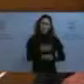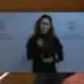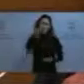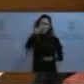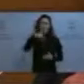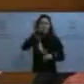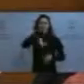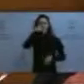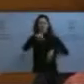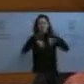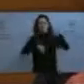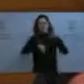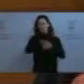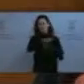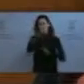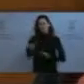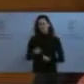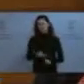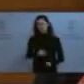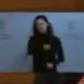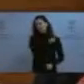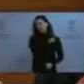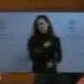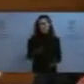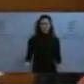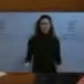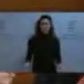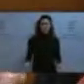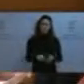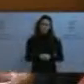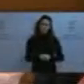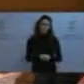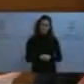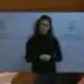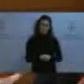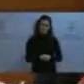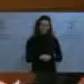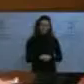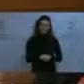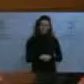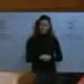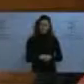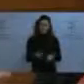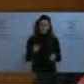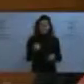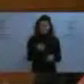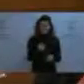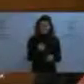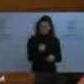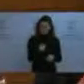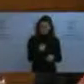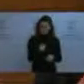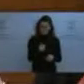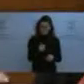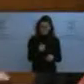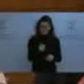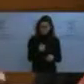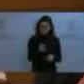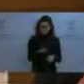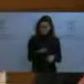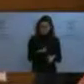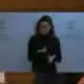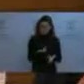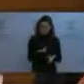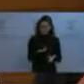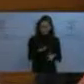Son demasiados ya. Yo me hacen ustedes que yo